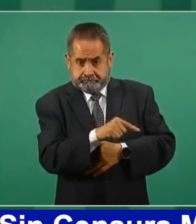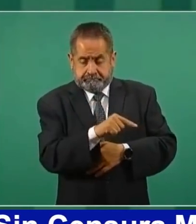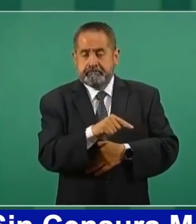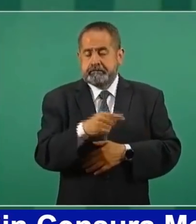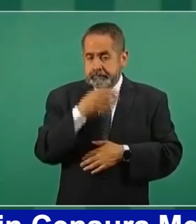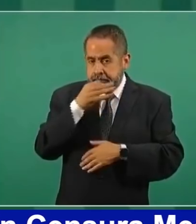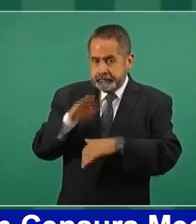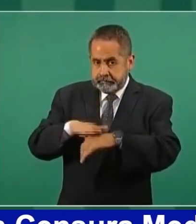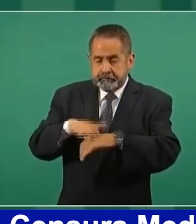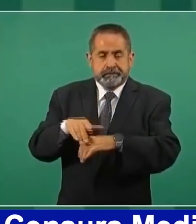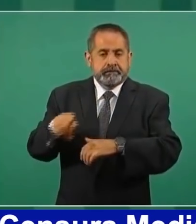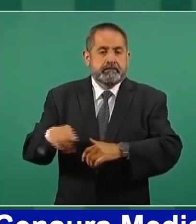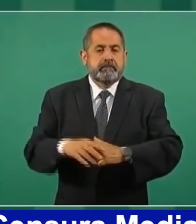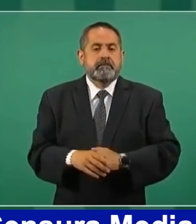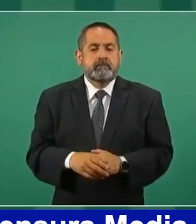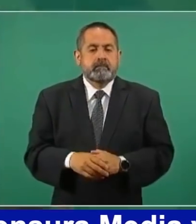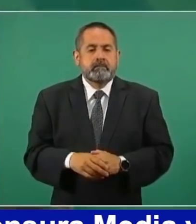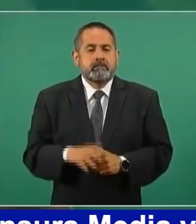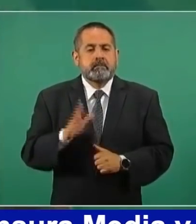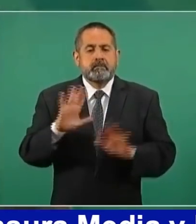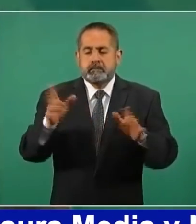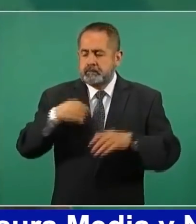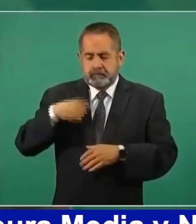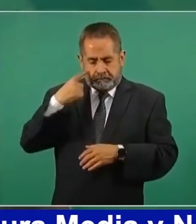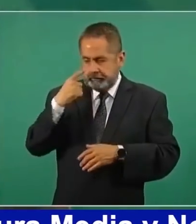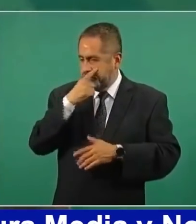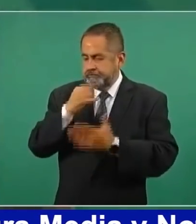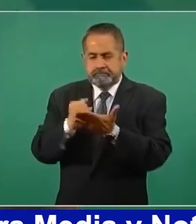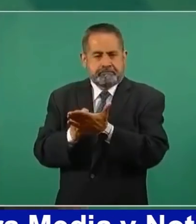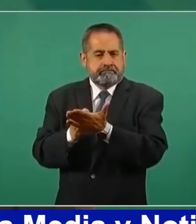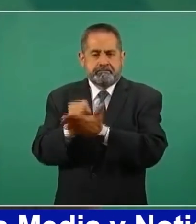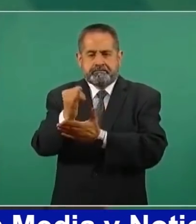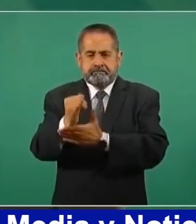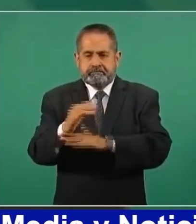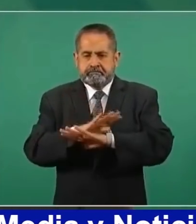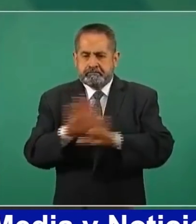esta empresa que ya tomamos la decisión